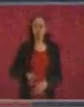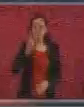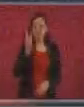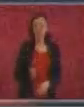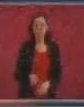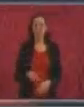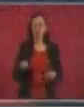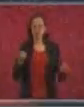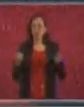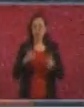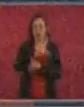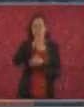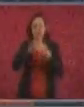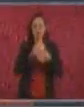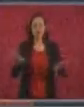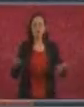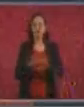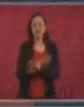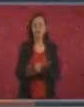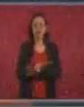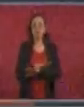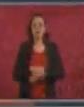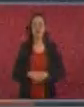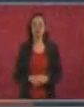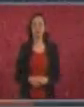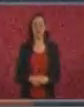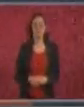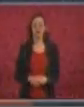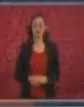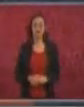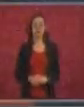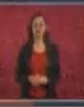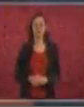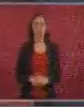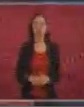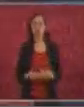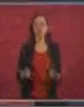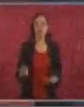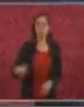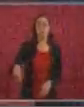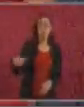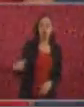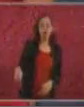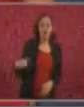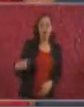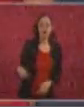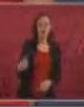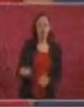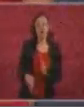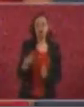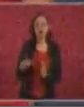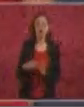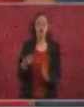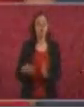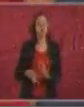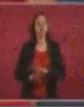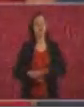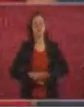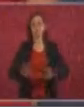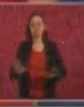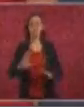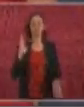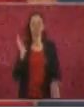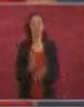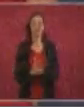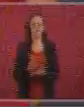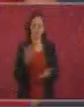generadores de empleo y de producción de consumibles para nuestro país. Entonces, si hoy partimos, estamos iniciando